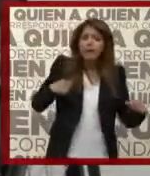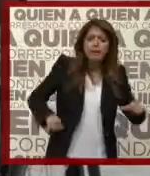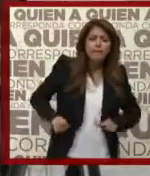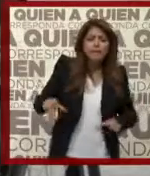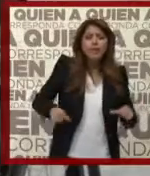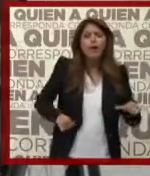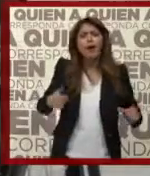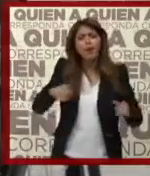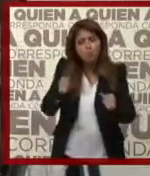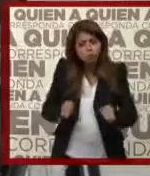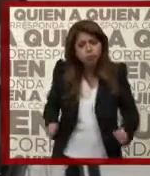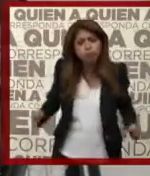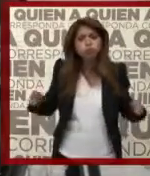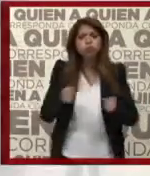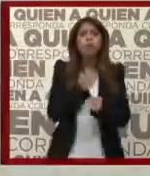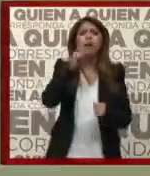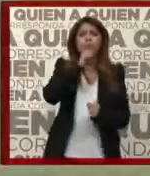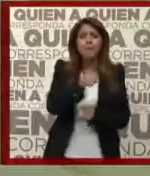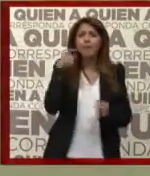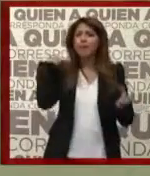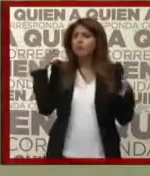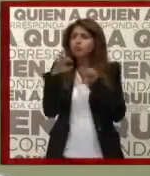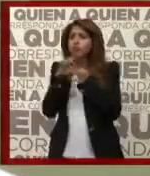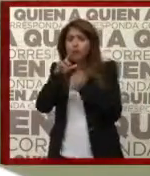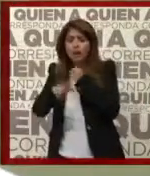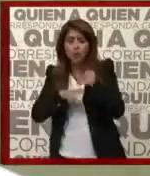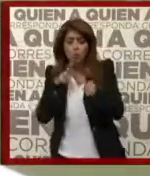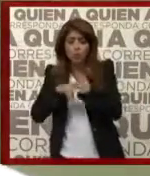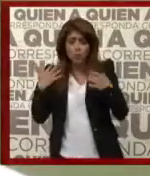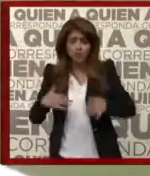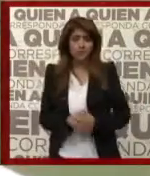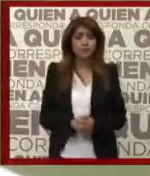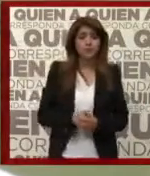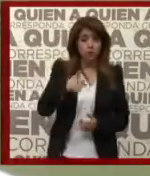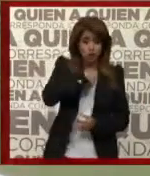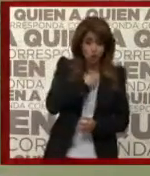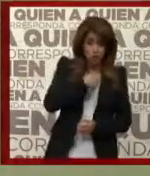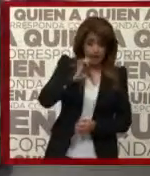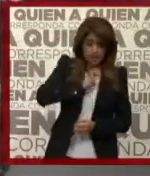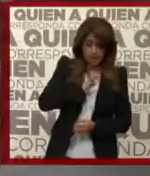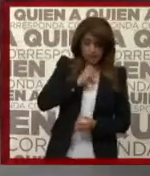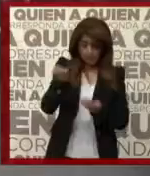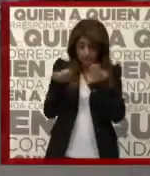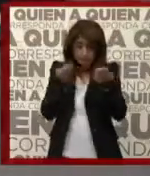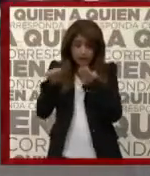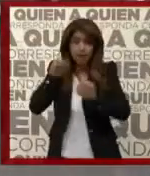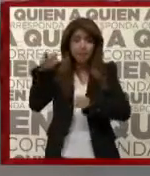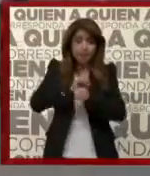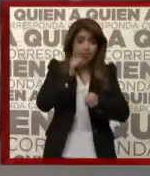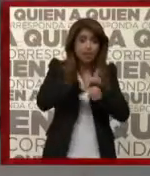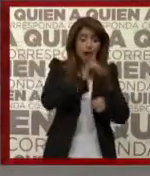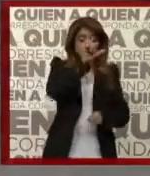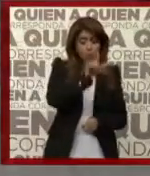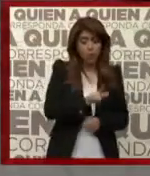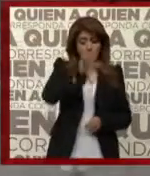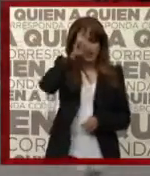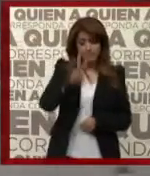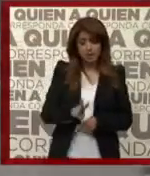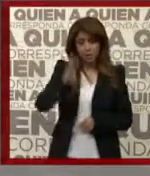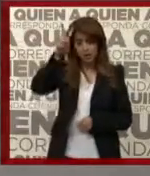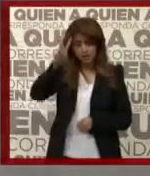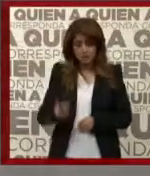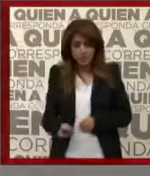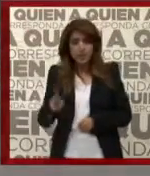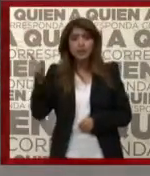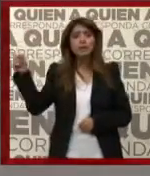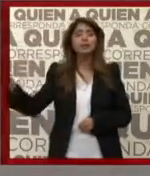contacto con la naturaleza. Yo entreno todos los días. ¿Todos los días? Todos los días. Lunes, miércoles, viernes, es